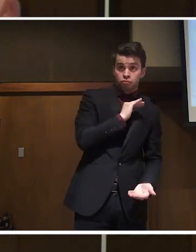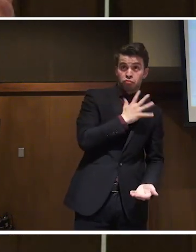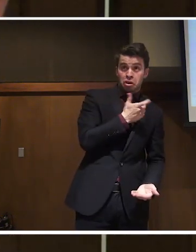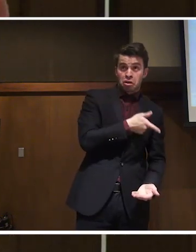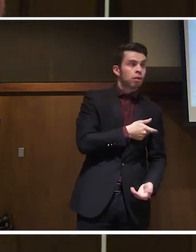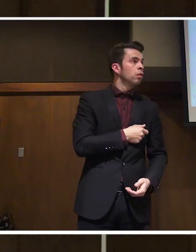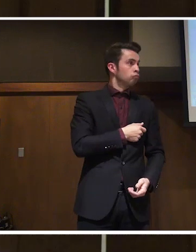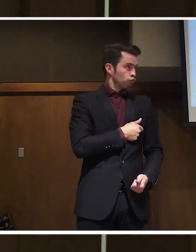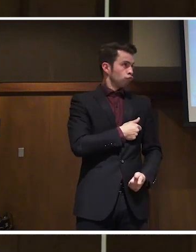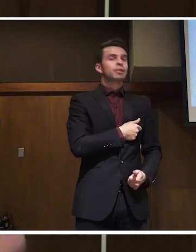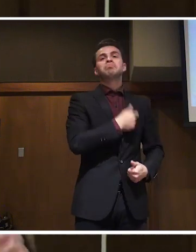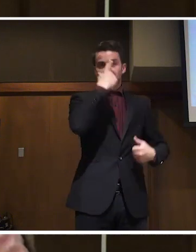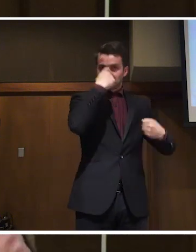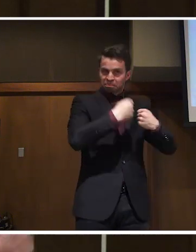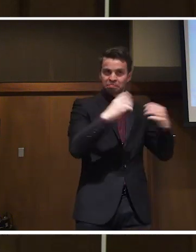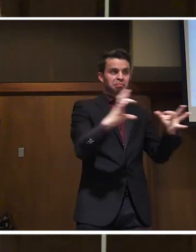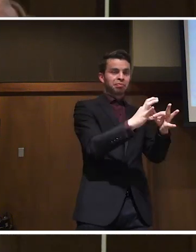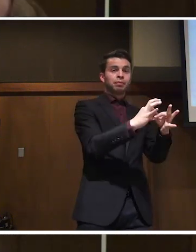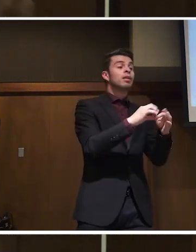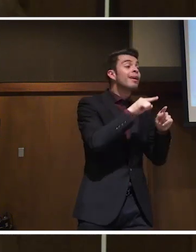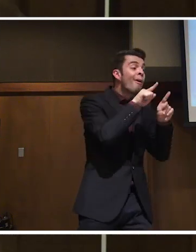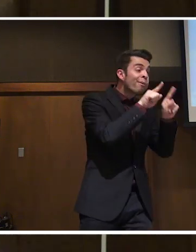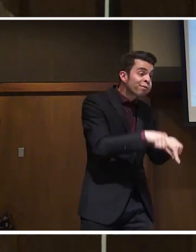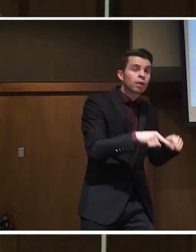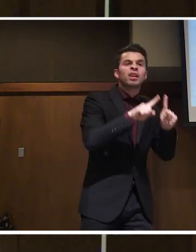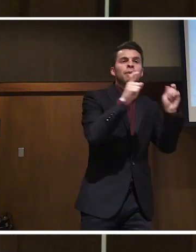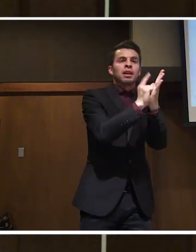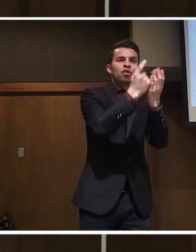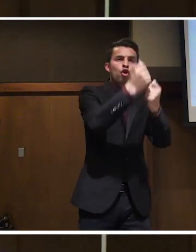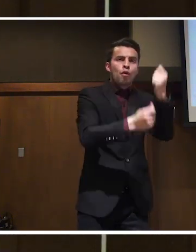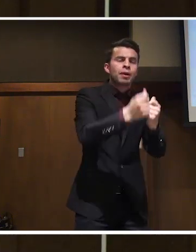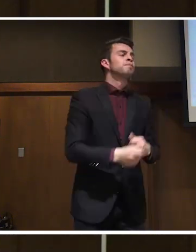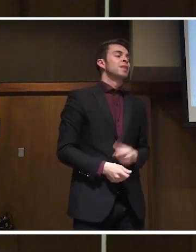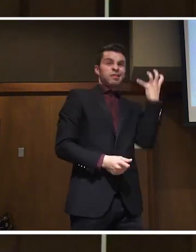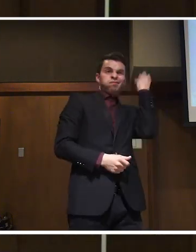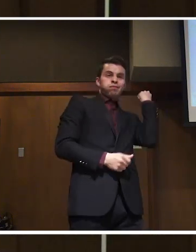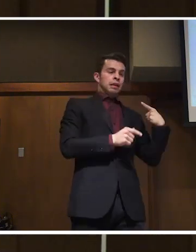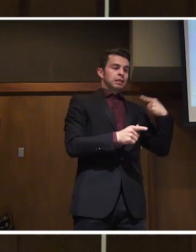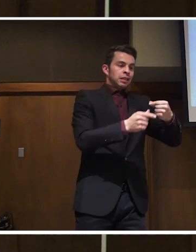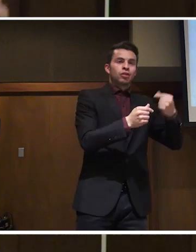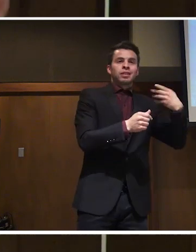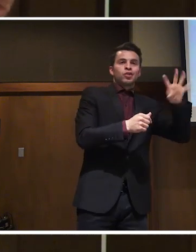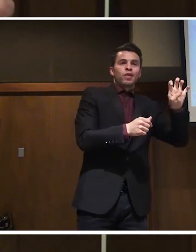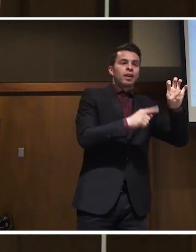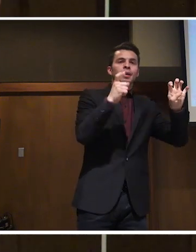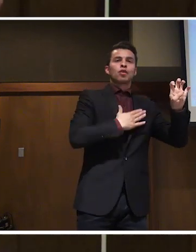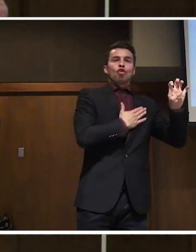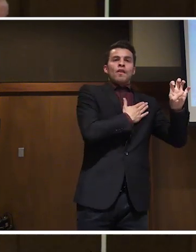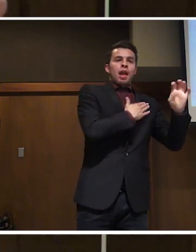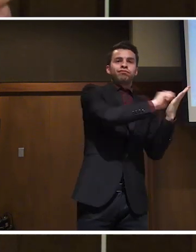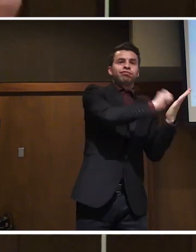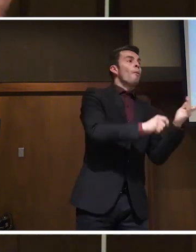biblioteca, porque ya no era solo de libros de economía, sino que tenía todas las novelas publicadas en Colombia en el siglo XIX, tenía